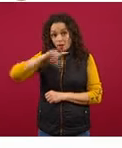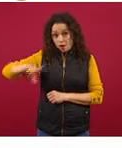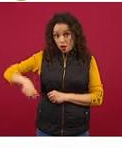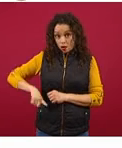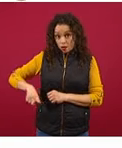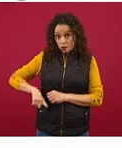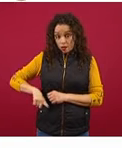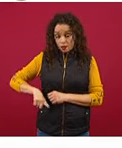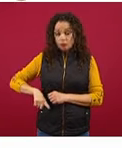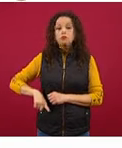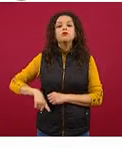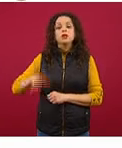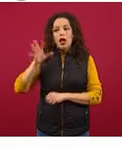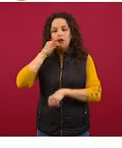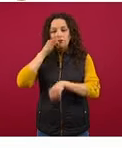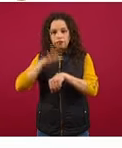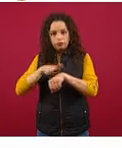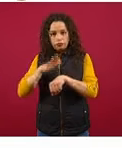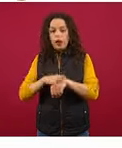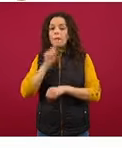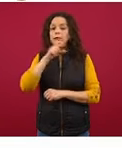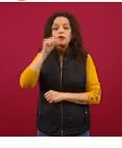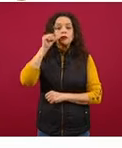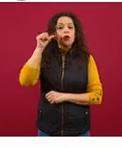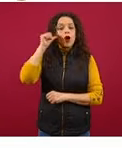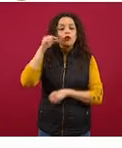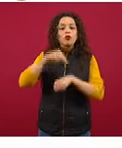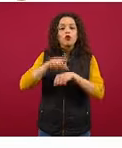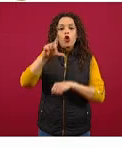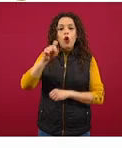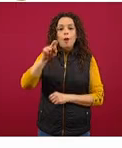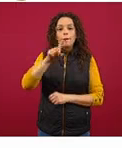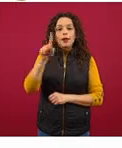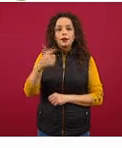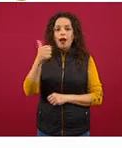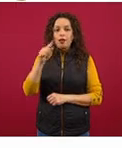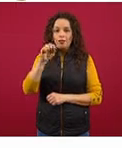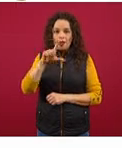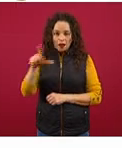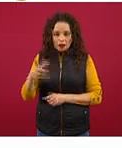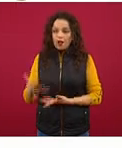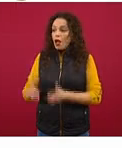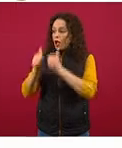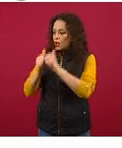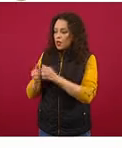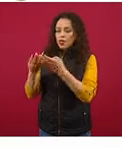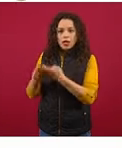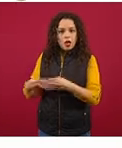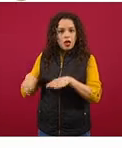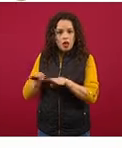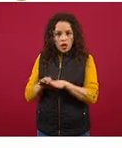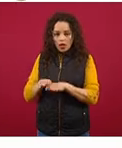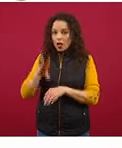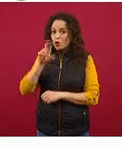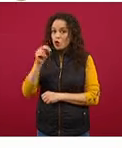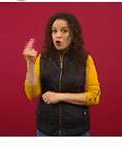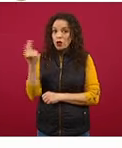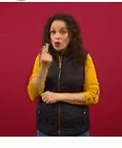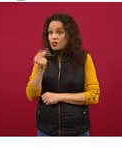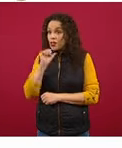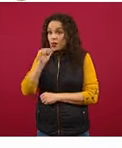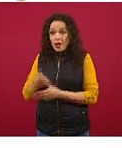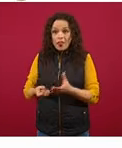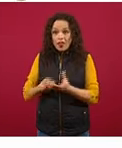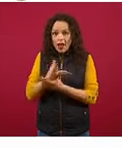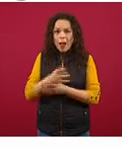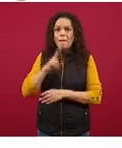no salgas. Si tienes que salir, que sea a algo estrictamente indispensable. Quédate en casa,